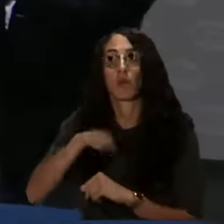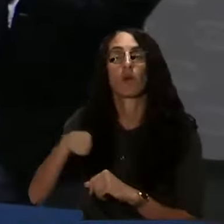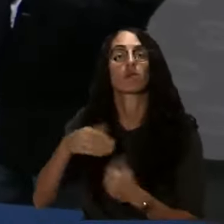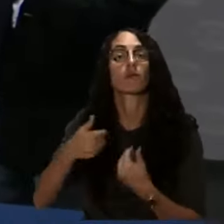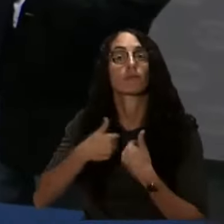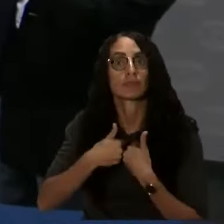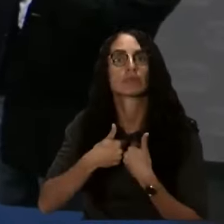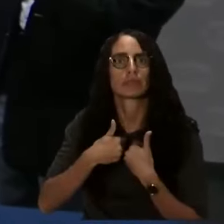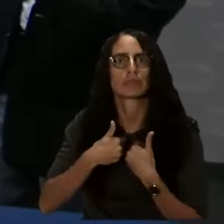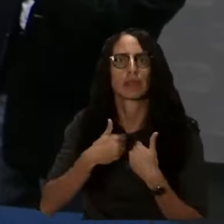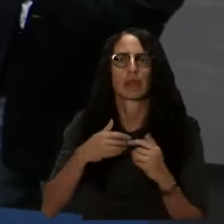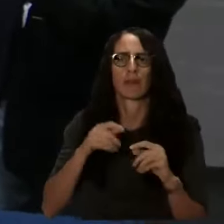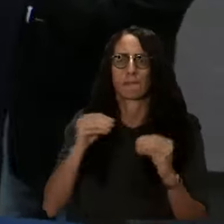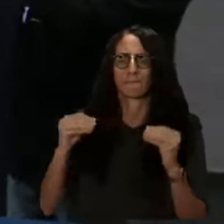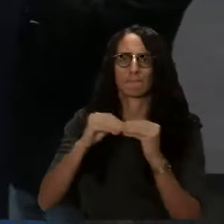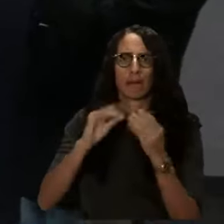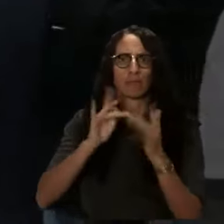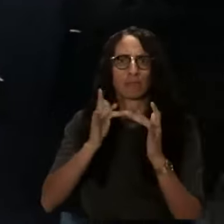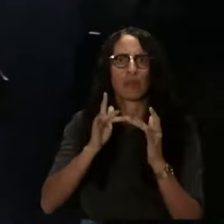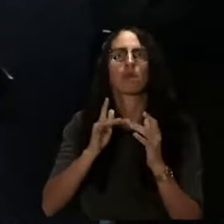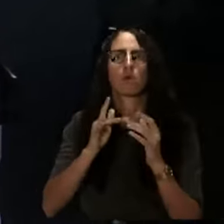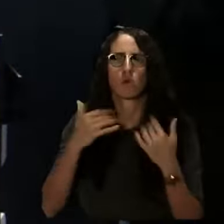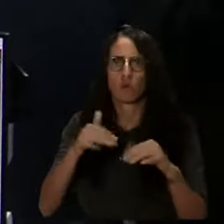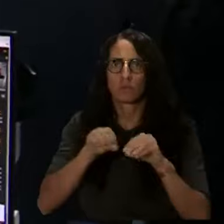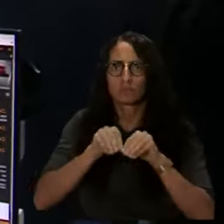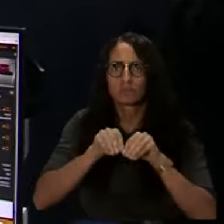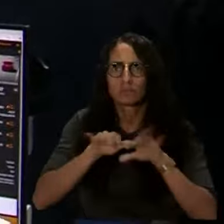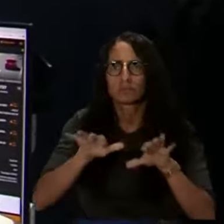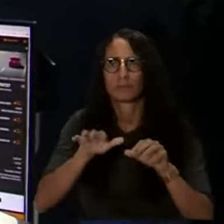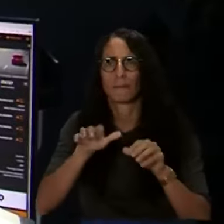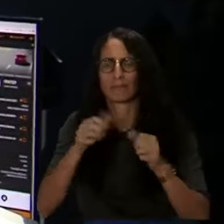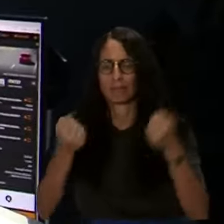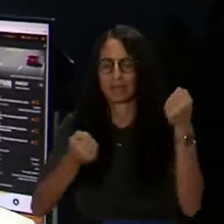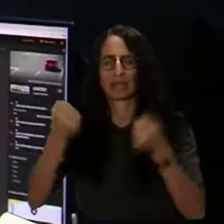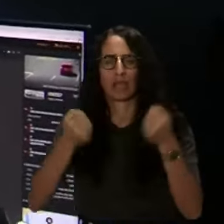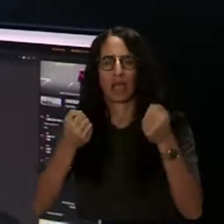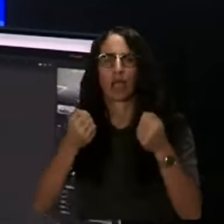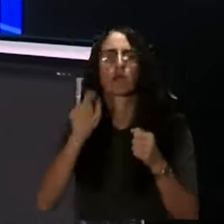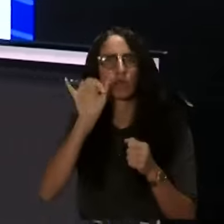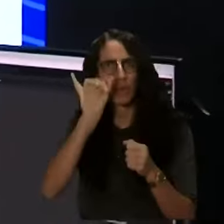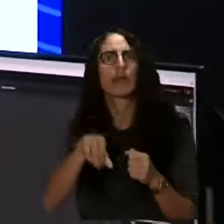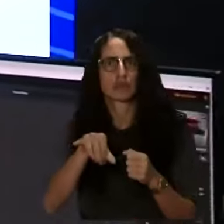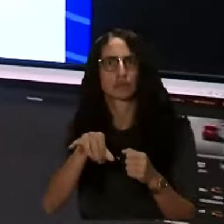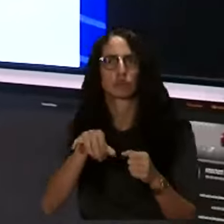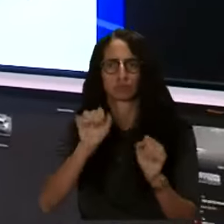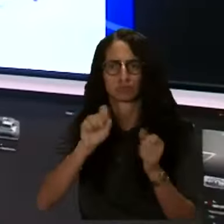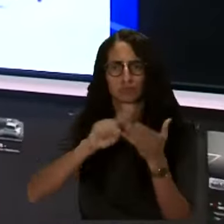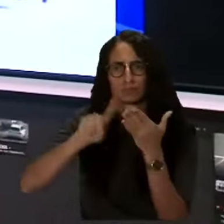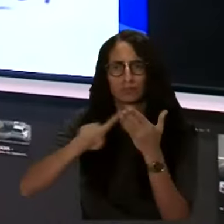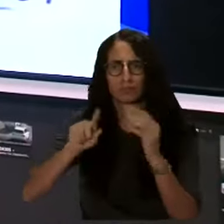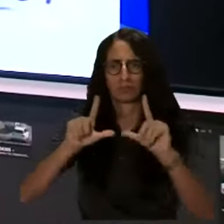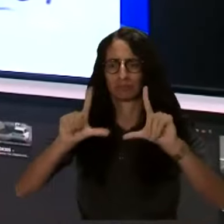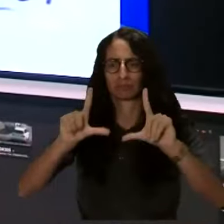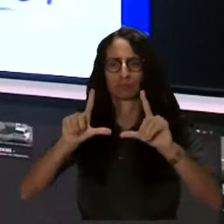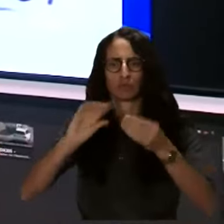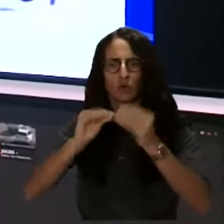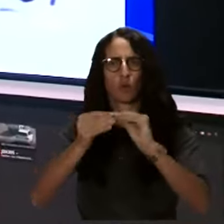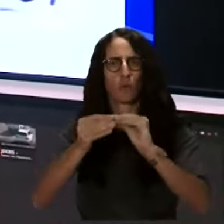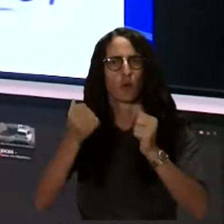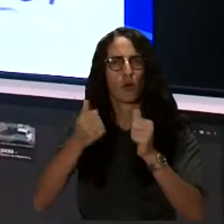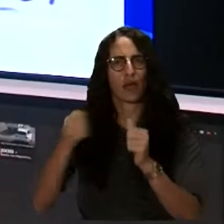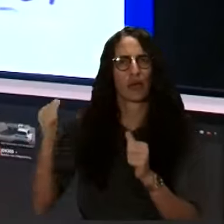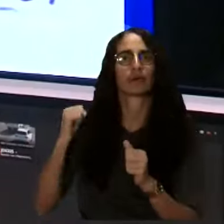con una red de más de 100 cámaras para la lectura de tablillas de vehículos una herramienta que ha resuelto una treintena de casos de autos